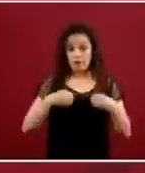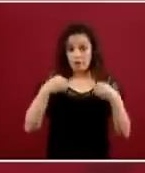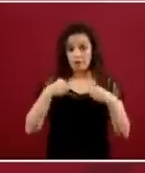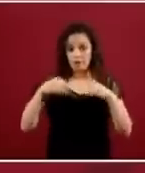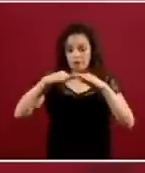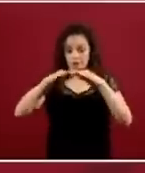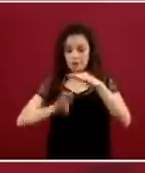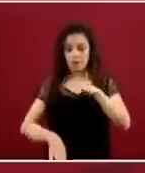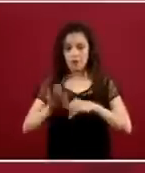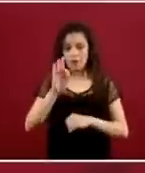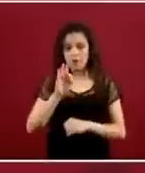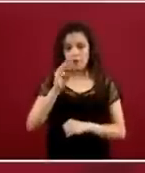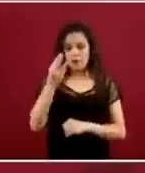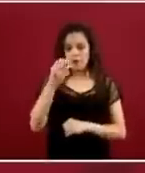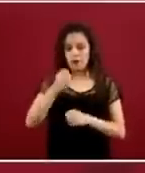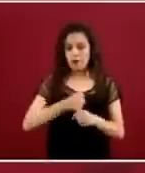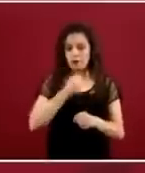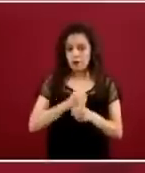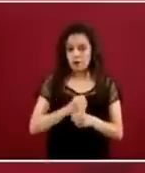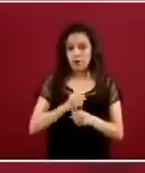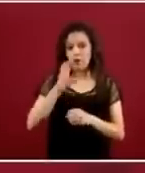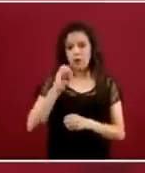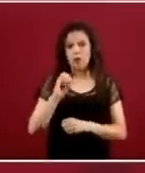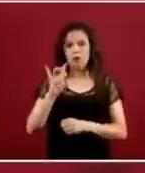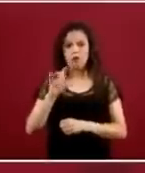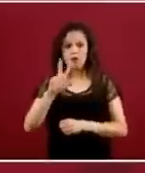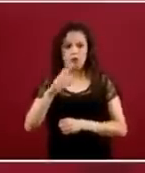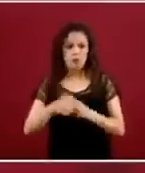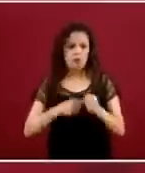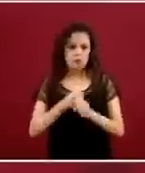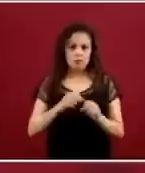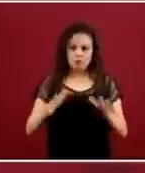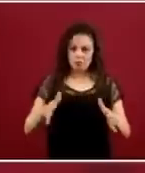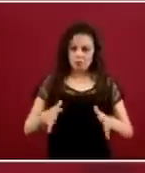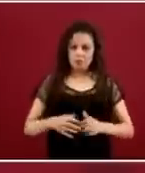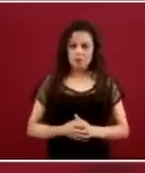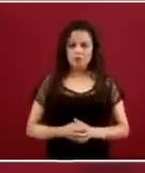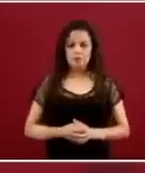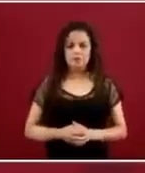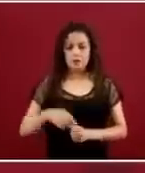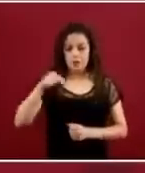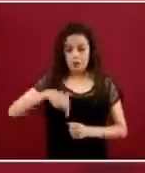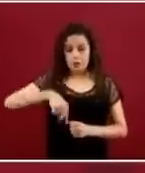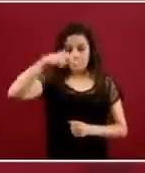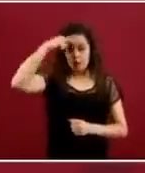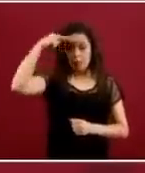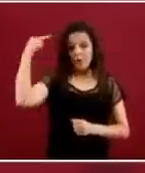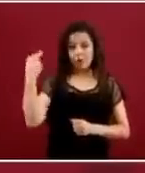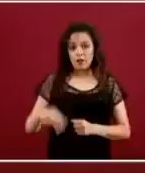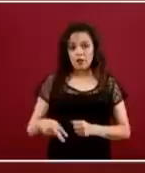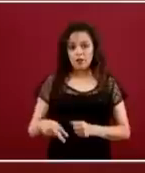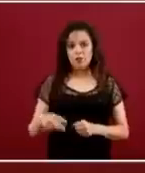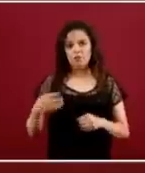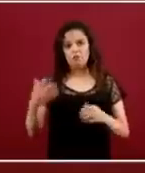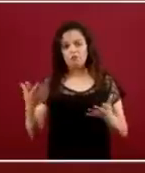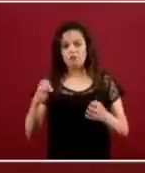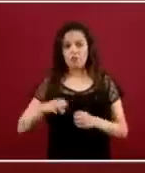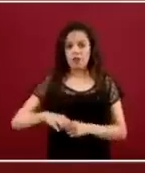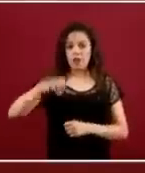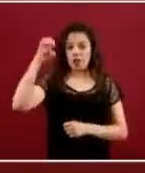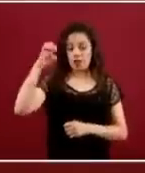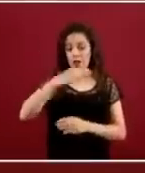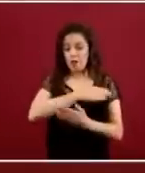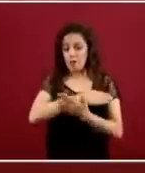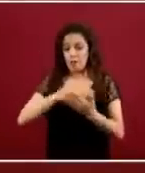43 años o los 38 años en méxico la edad si tenemos la mitad de la población